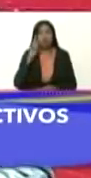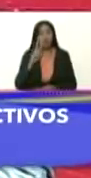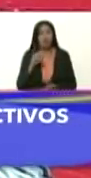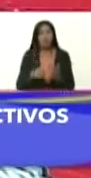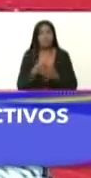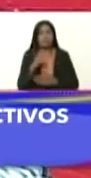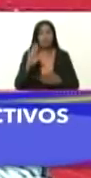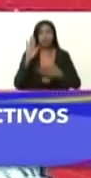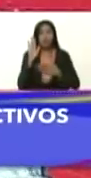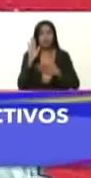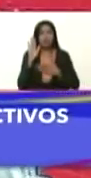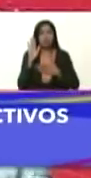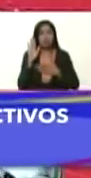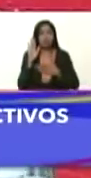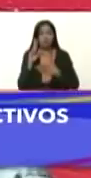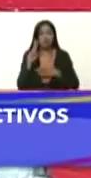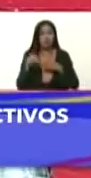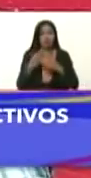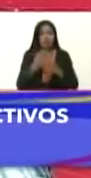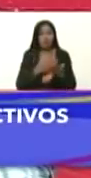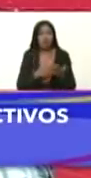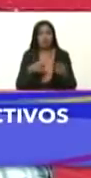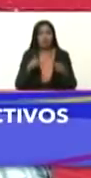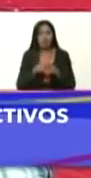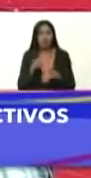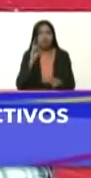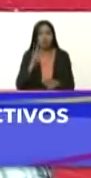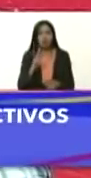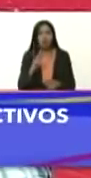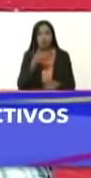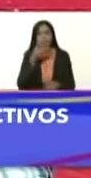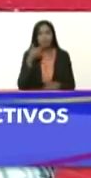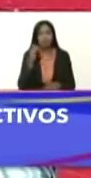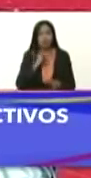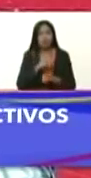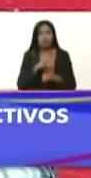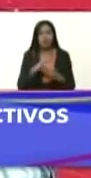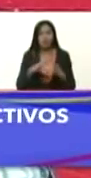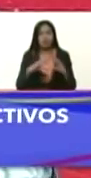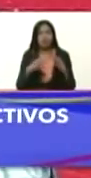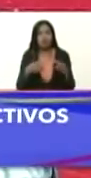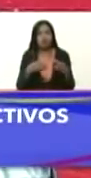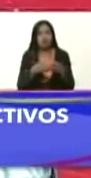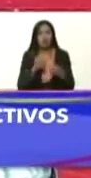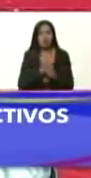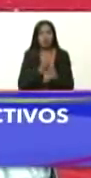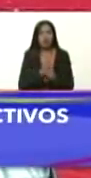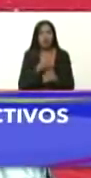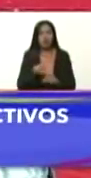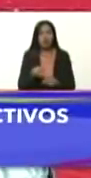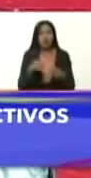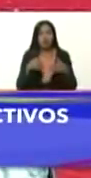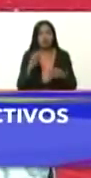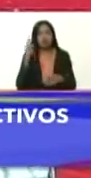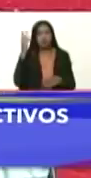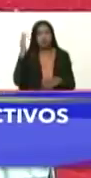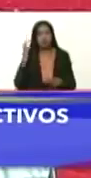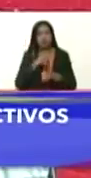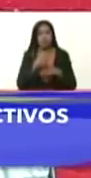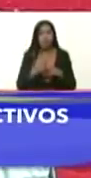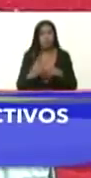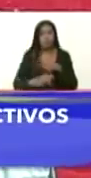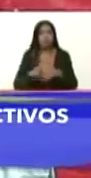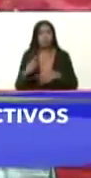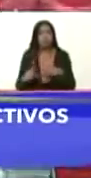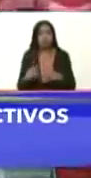más compromiso que nunca antes. Hoy veo una mejor clase obrera en Guayana. Y sé que este plan